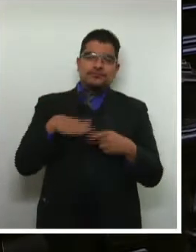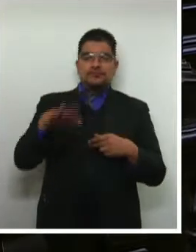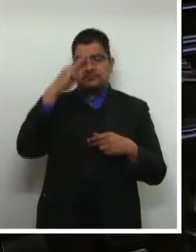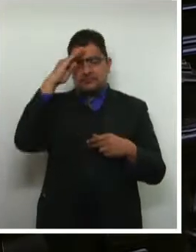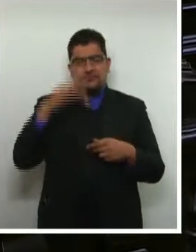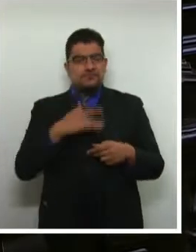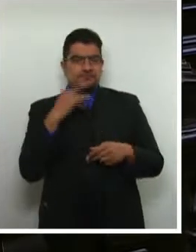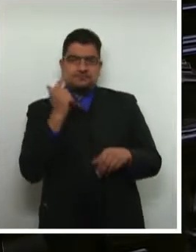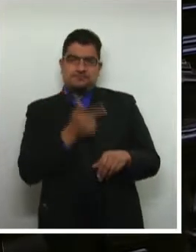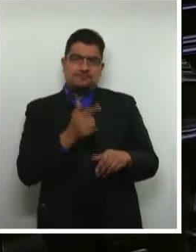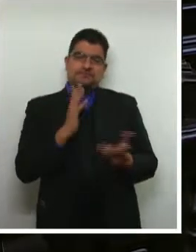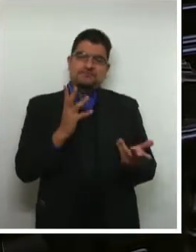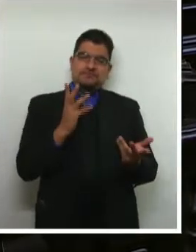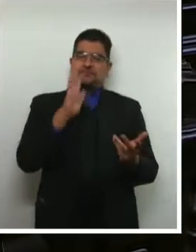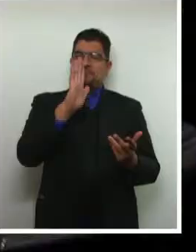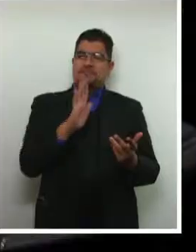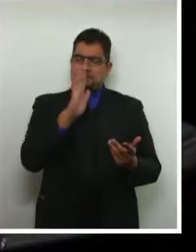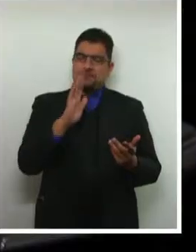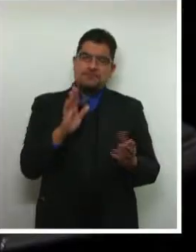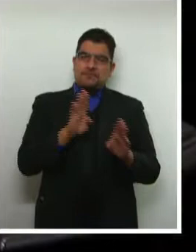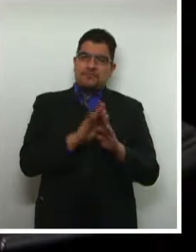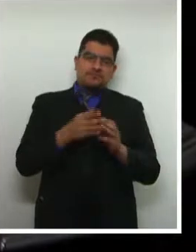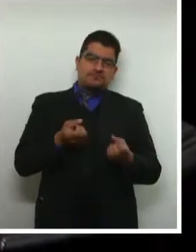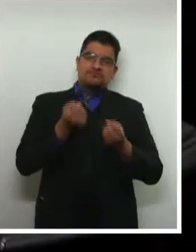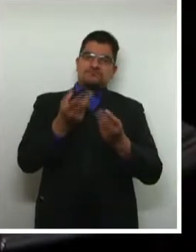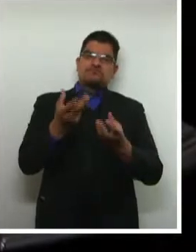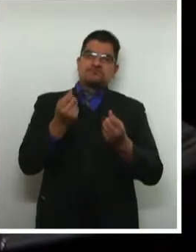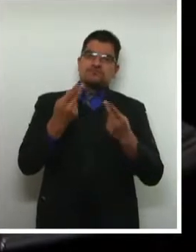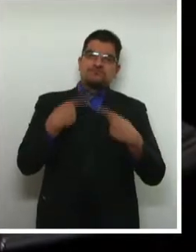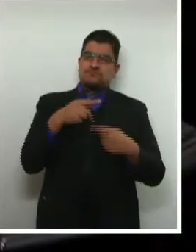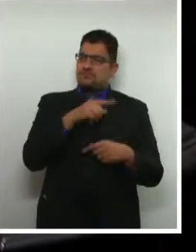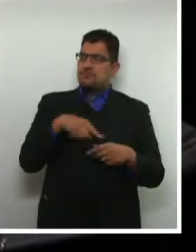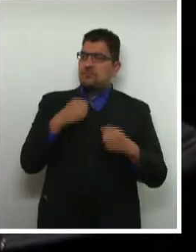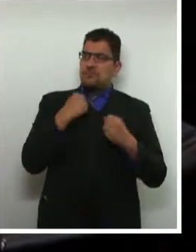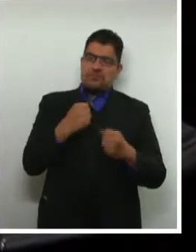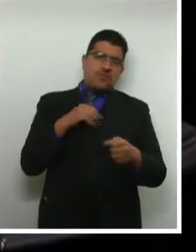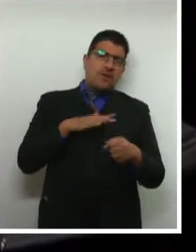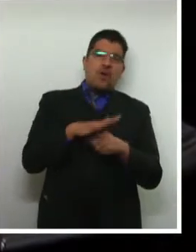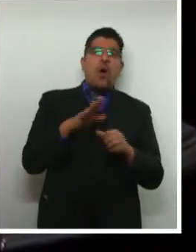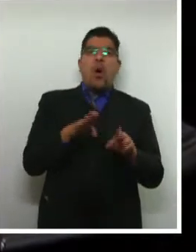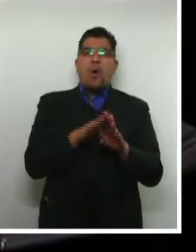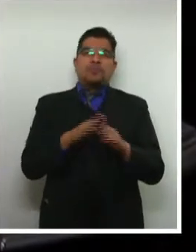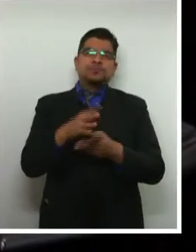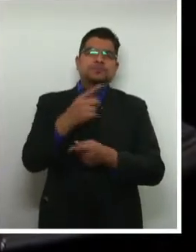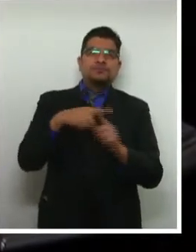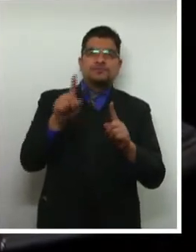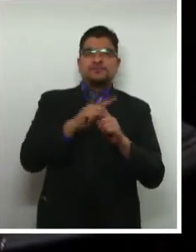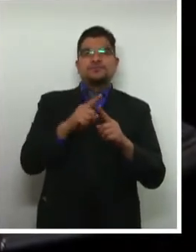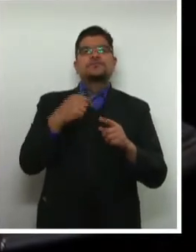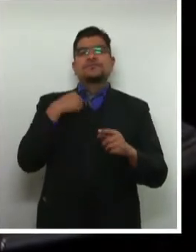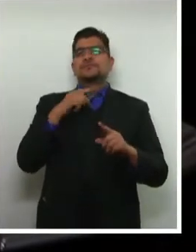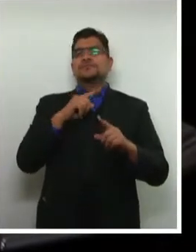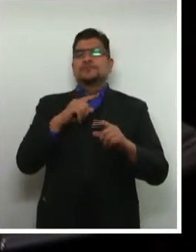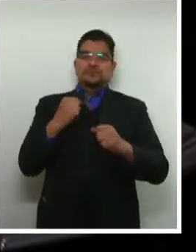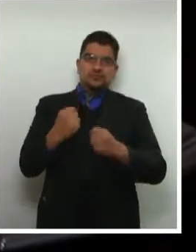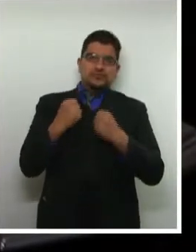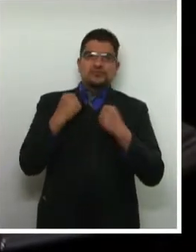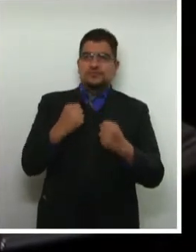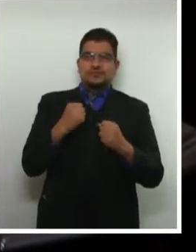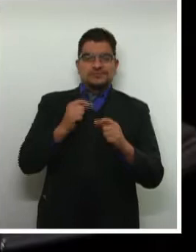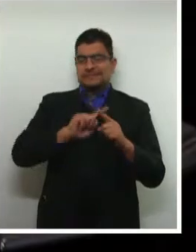términos sería casi estar generando un contrapoder y estar autorizando poderes fácticos que van a